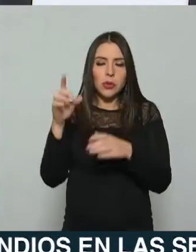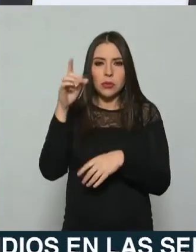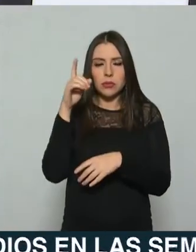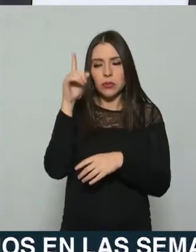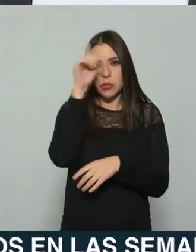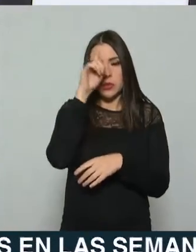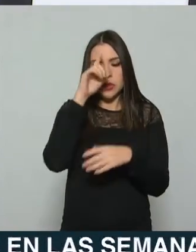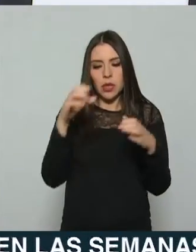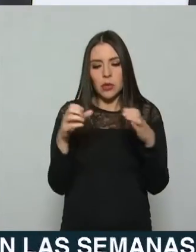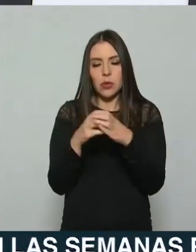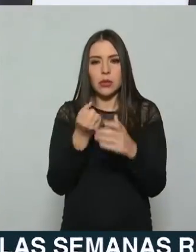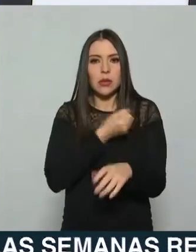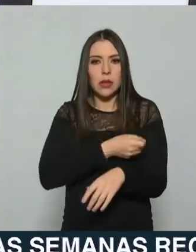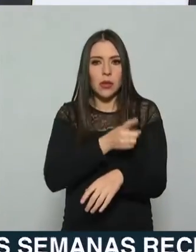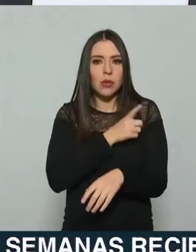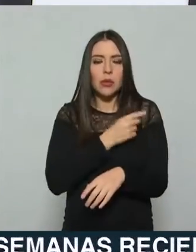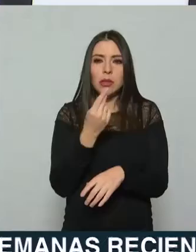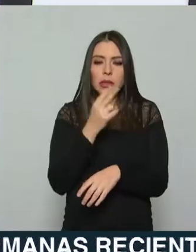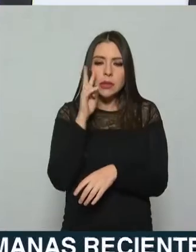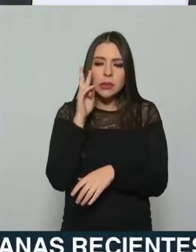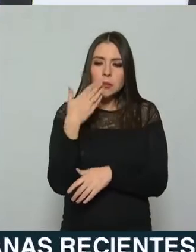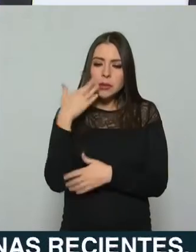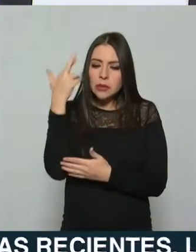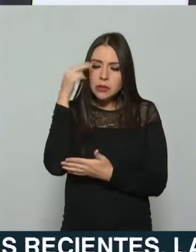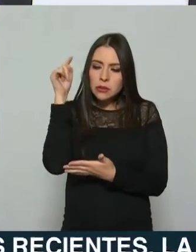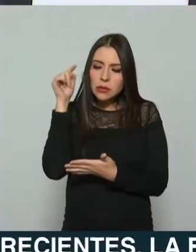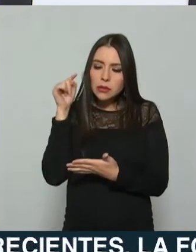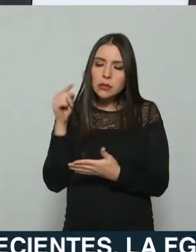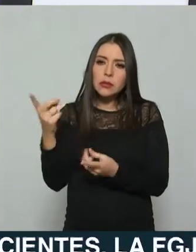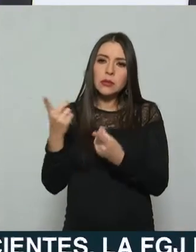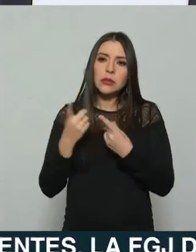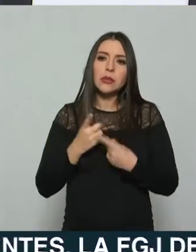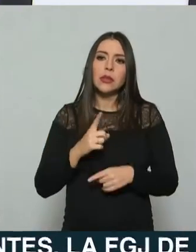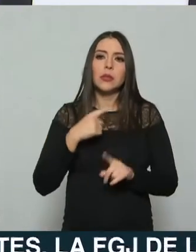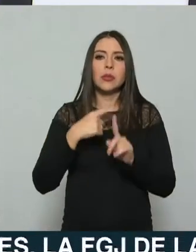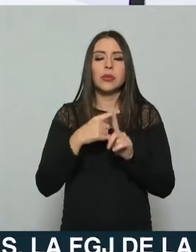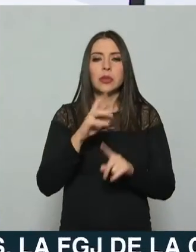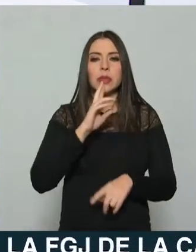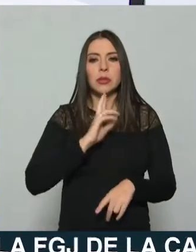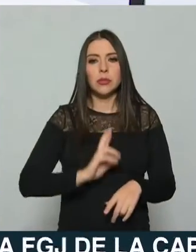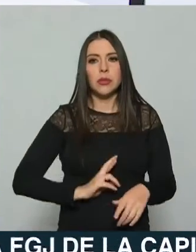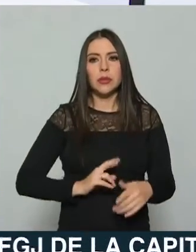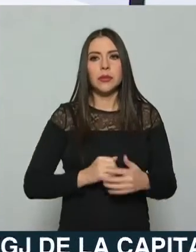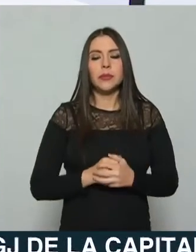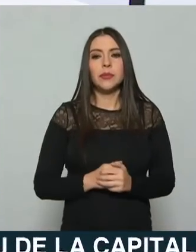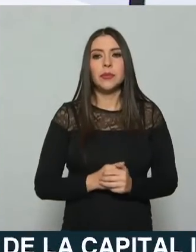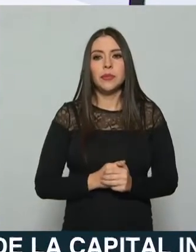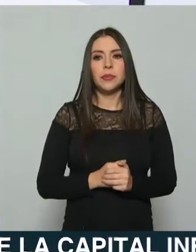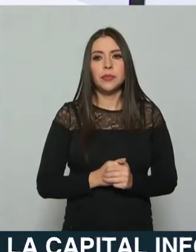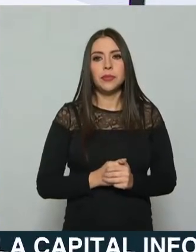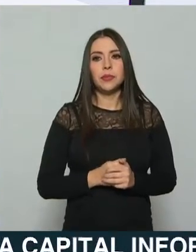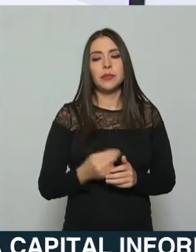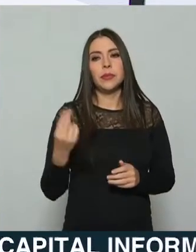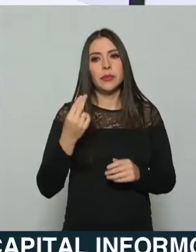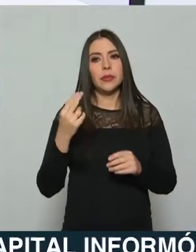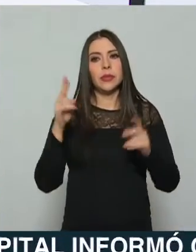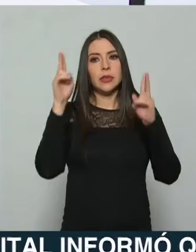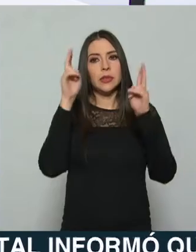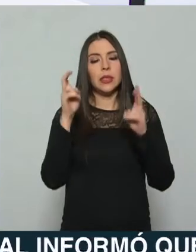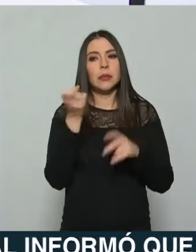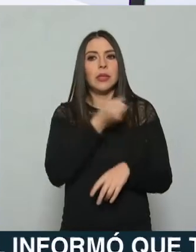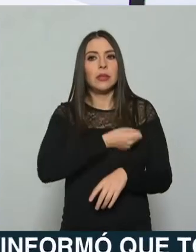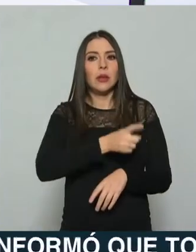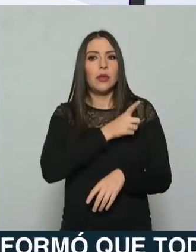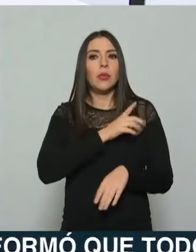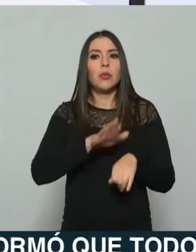a ver y revisar bien esa solicitud para darnos una respuesta positiva. Tendría que ser un tema de salud pública, sin duda alguna, por el